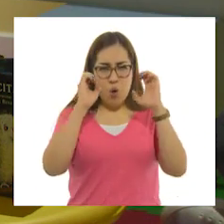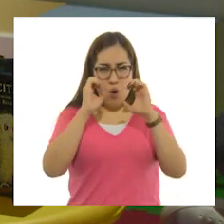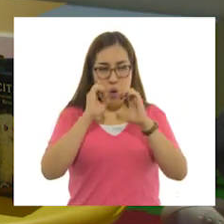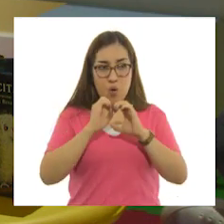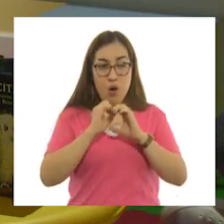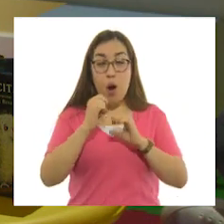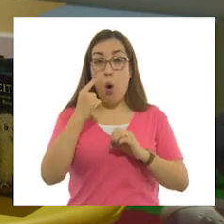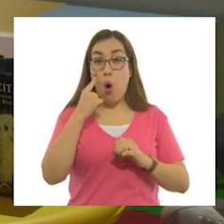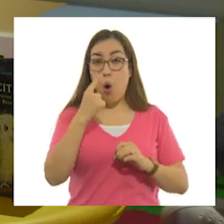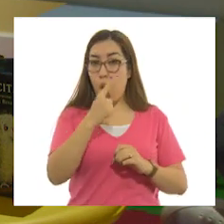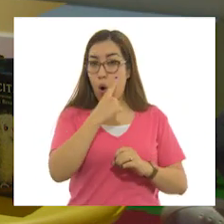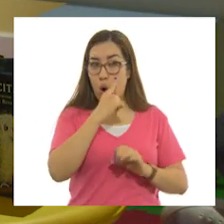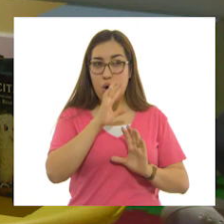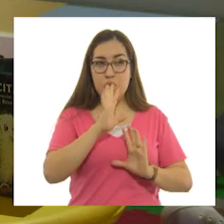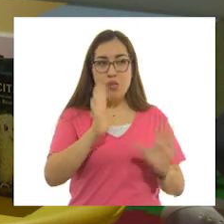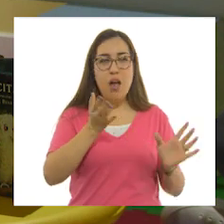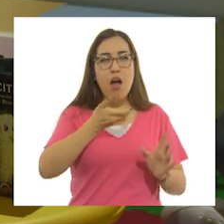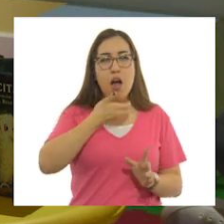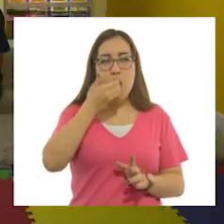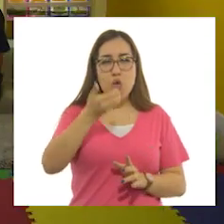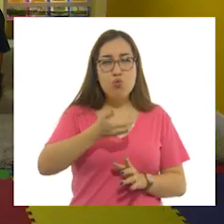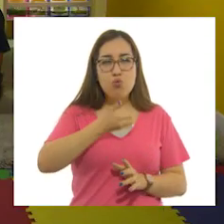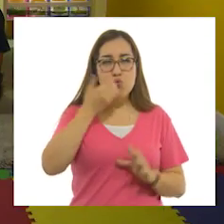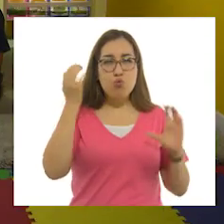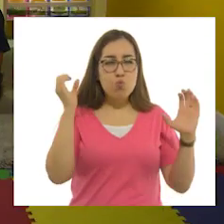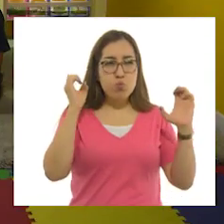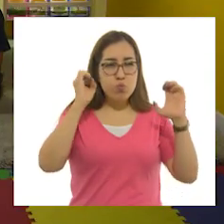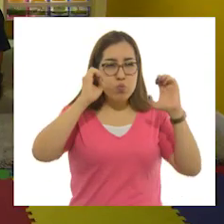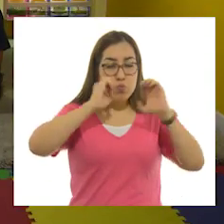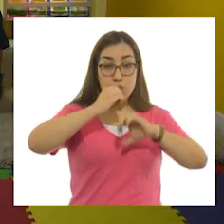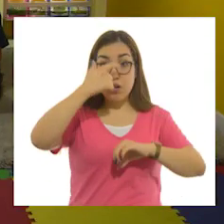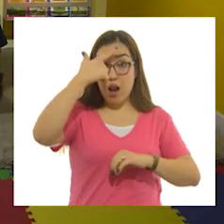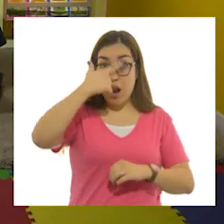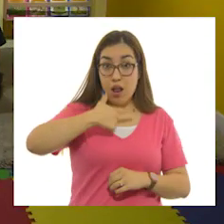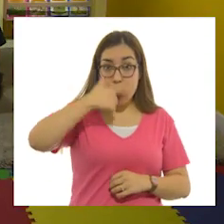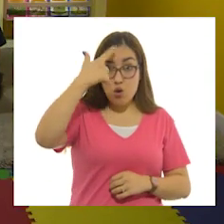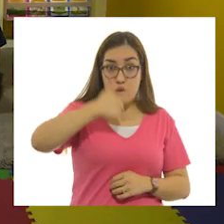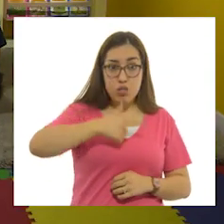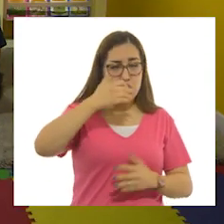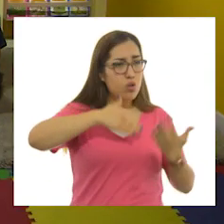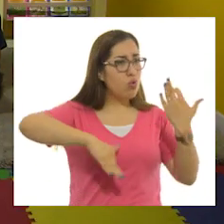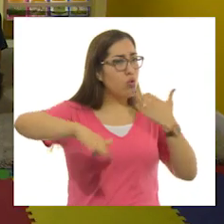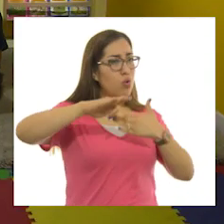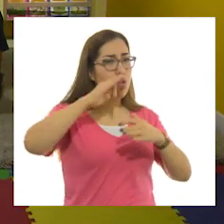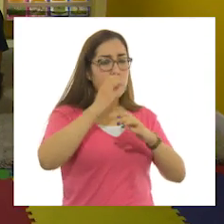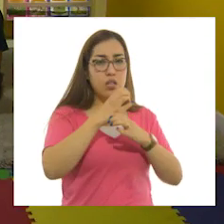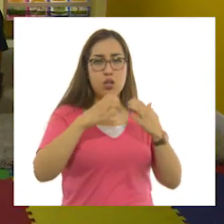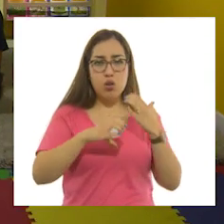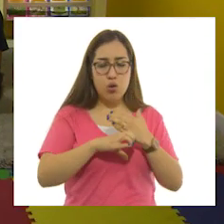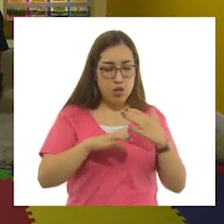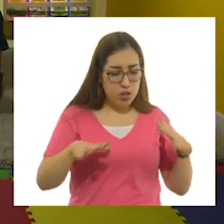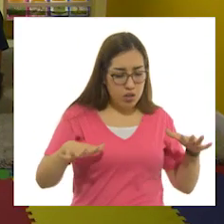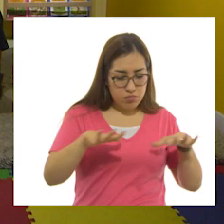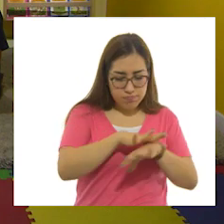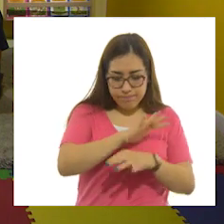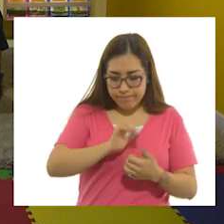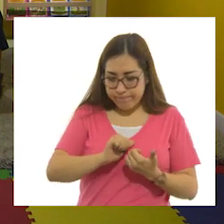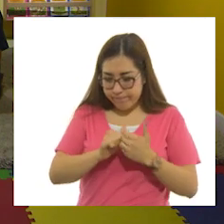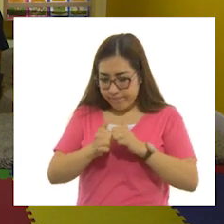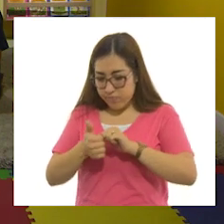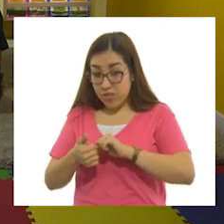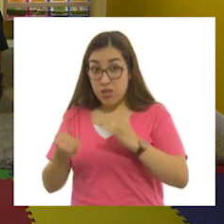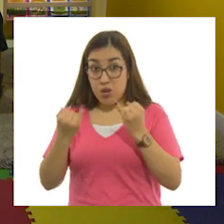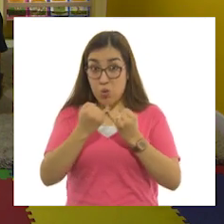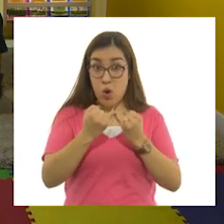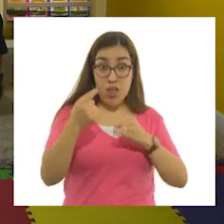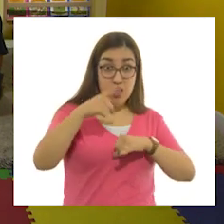ya se empiezan a acostumbrar a la oscuridad en la noche todo se transforma y las cosas no son como se ven durante el día a